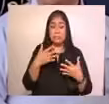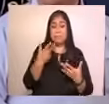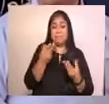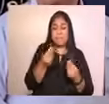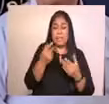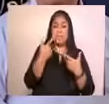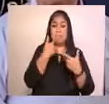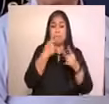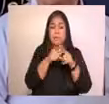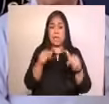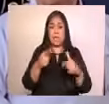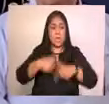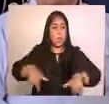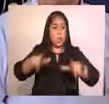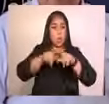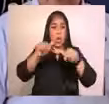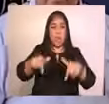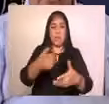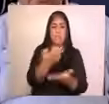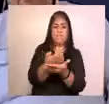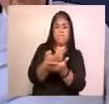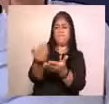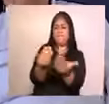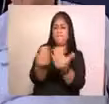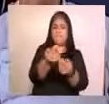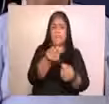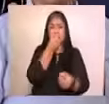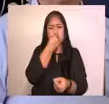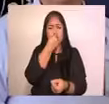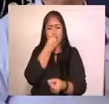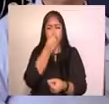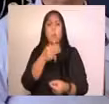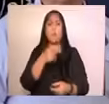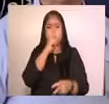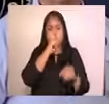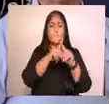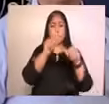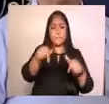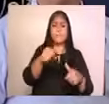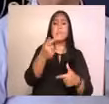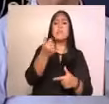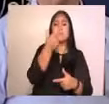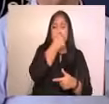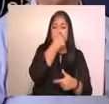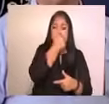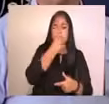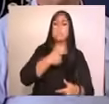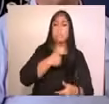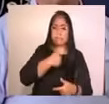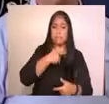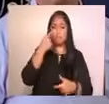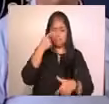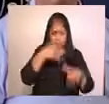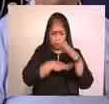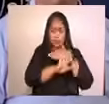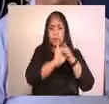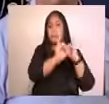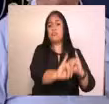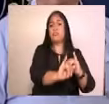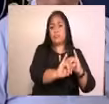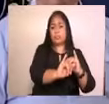eran espacios donde la extorsión y el tráfico de drogas, entre otros delitos, encontraban un refugio